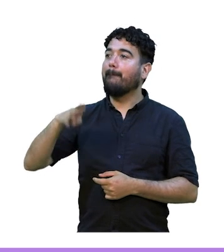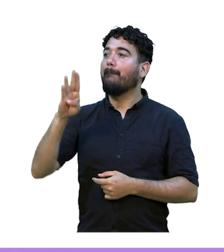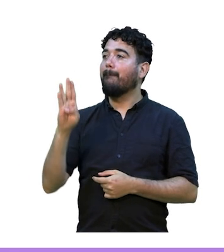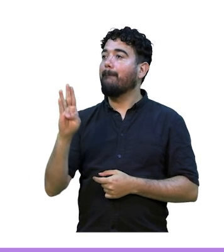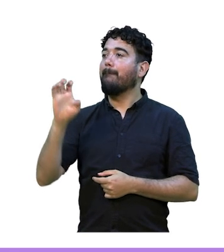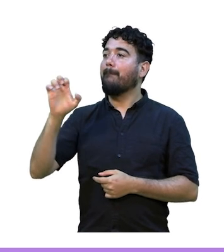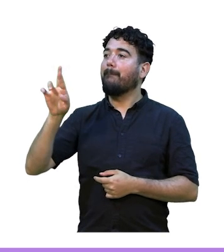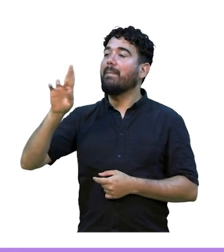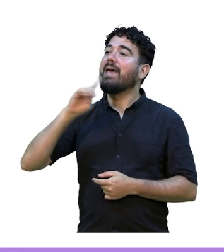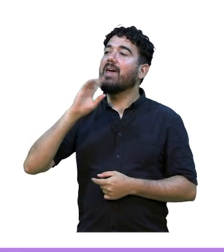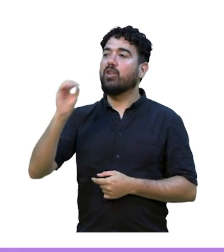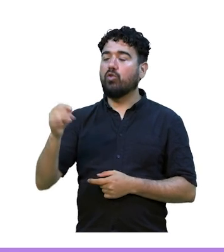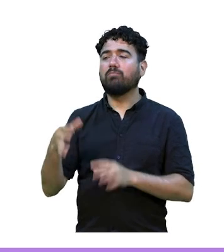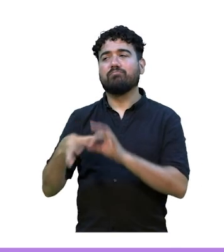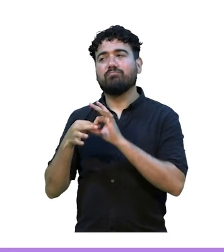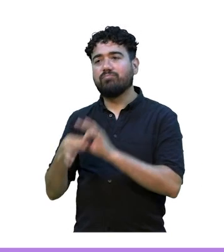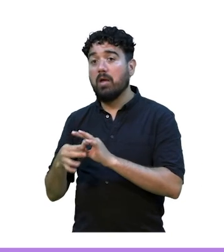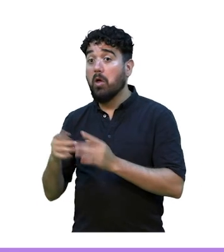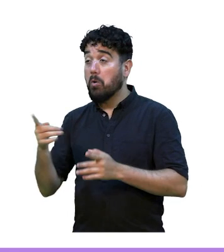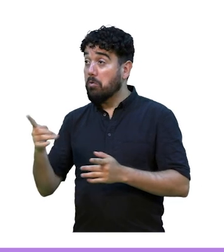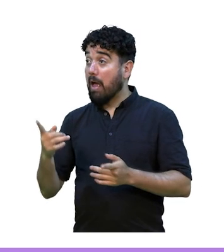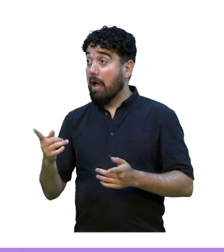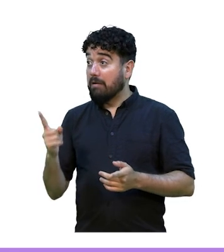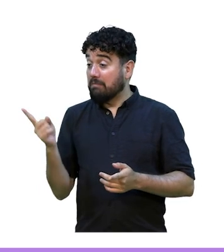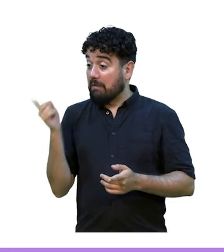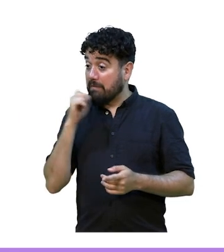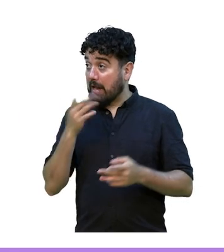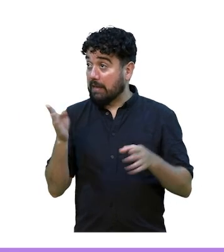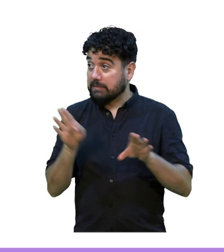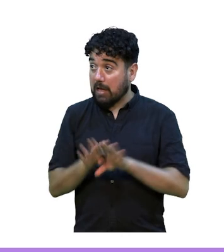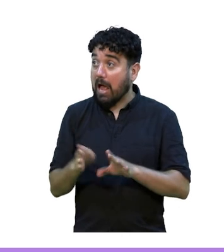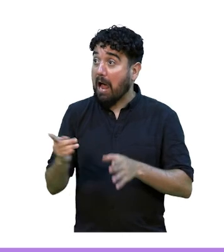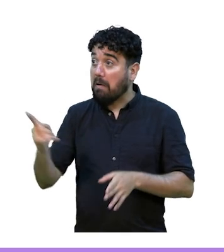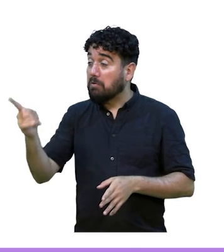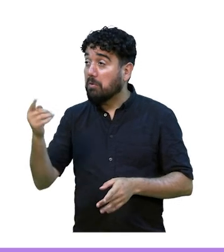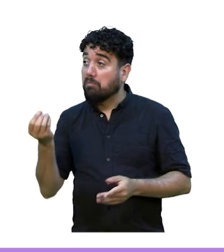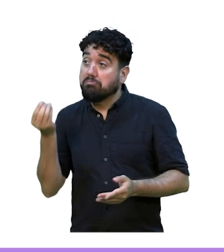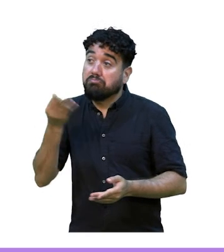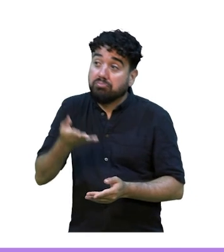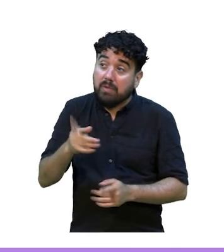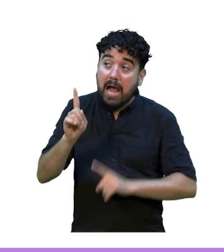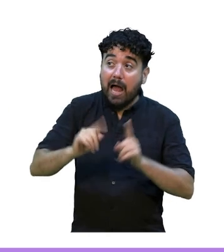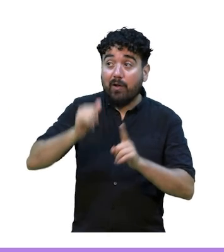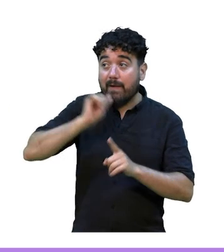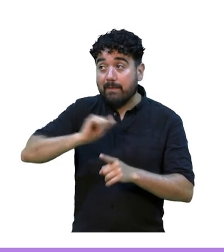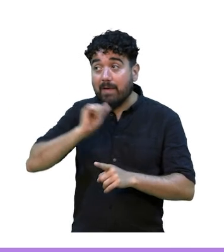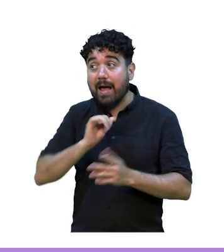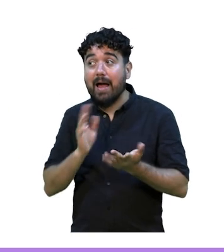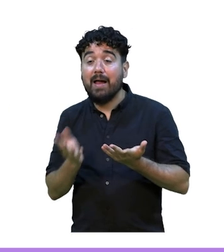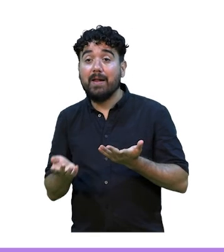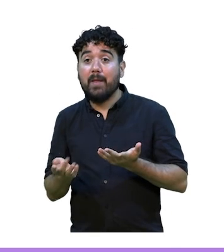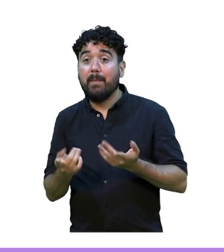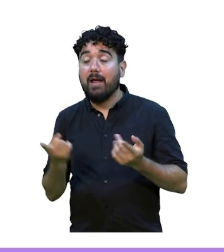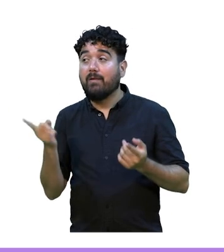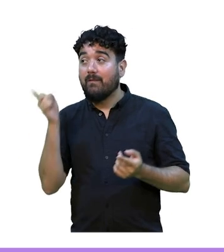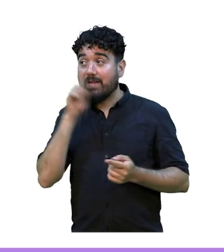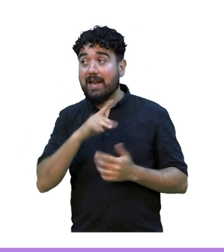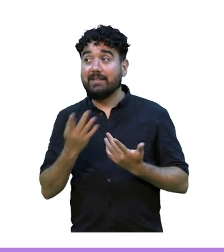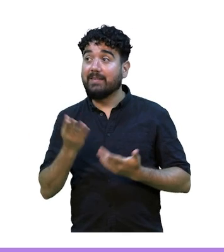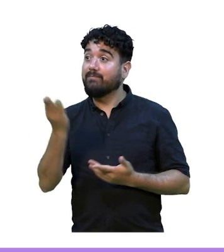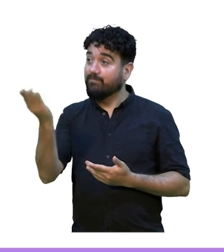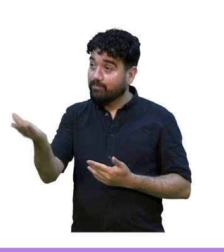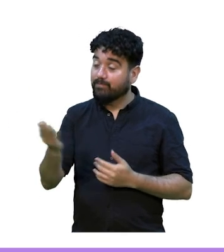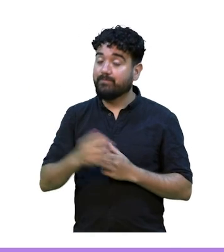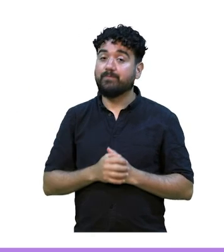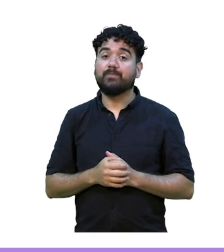Y ya que estamos cerrando, no sé si quisieran cerrar cada uno con algo que haya quedado